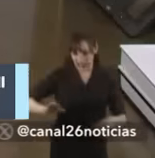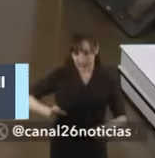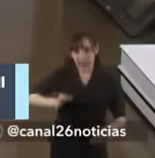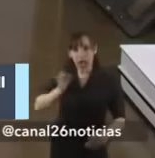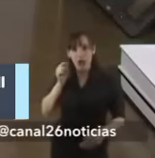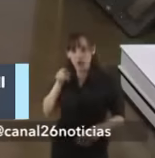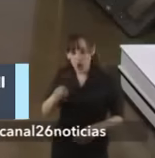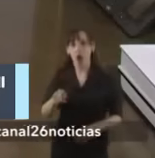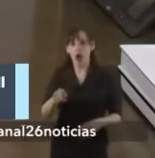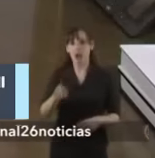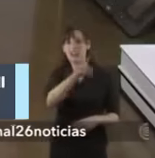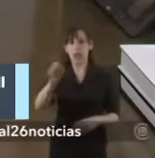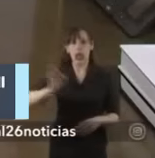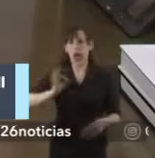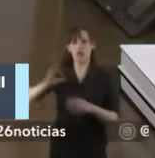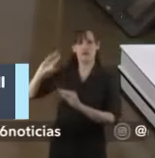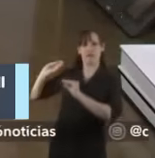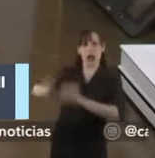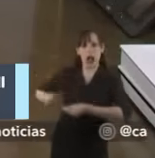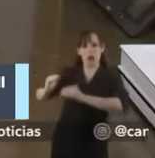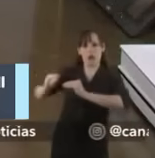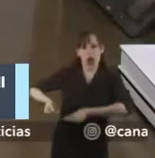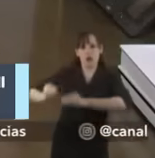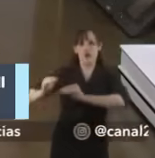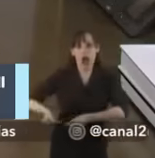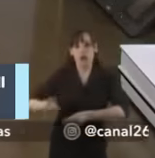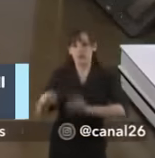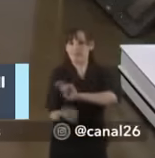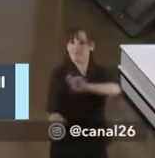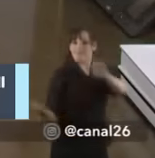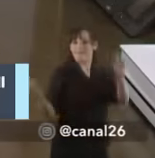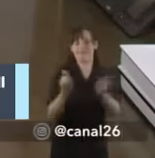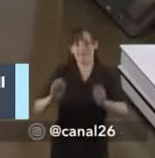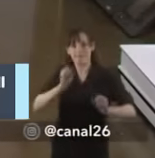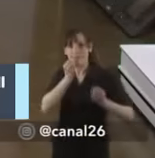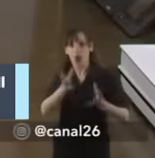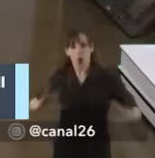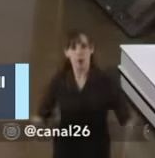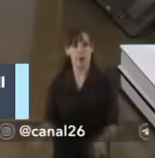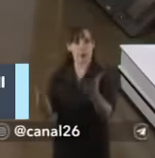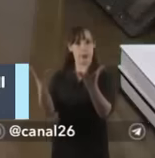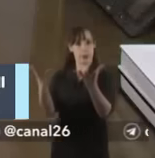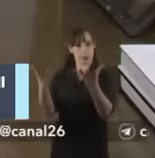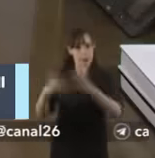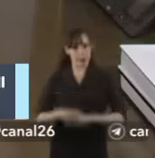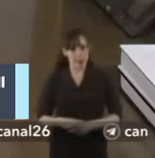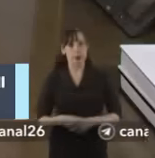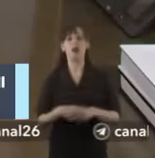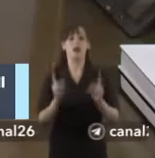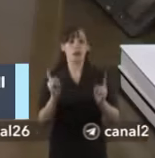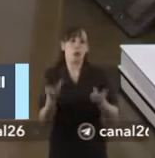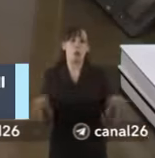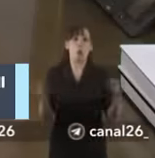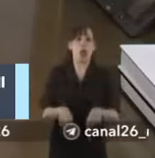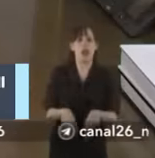fracasos este puede ser el año en el que dejemos atrás el modelo colectivista que nos hizo pobres Y abracemos nuevamente el modelo de la